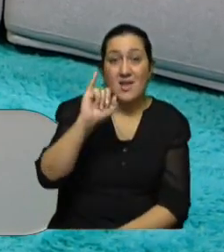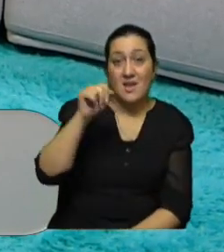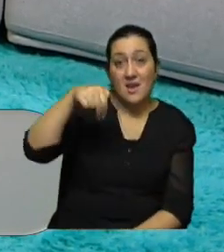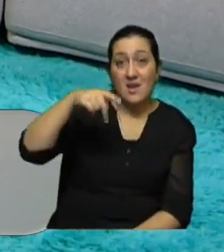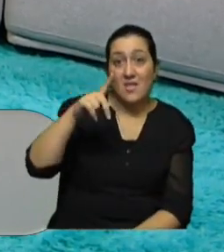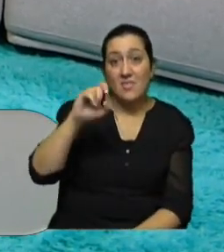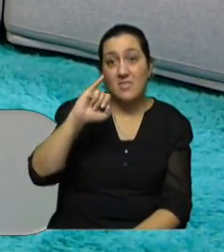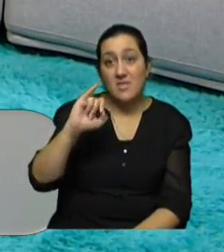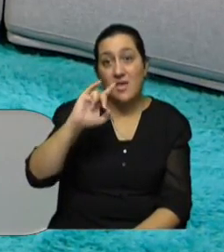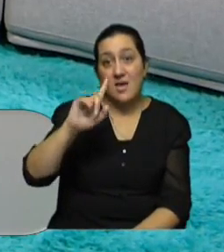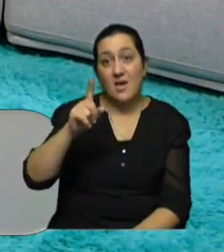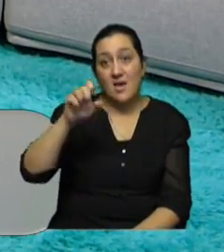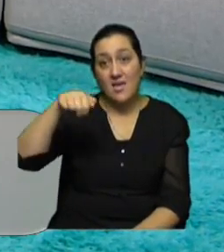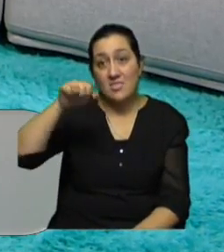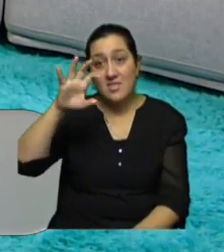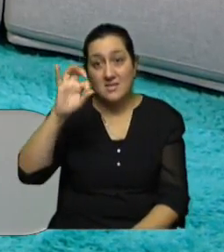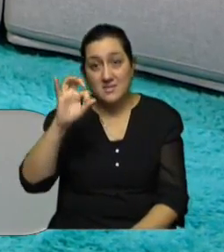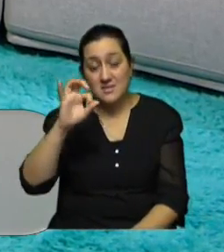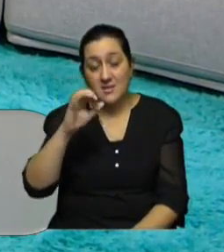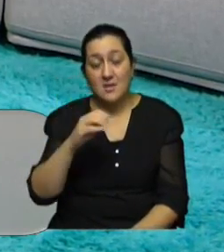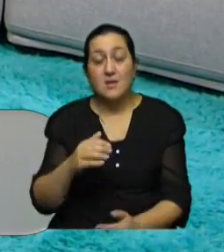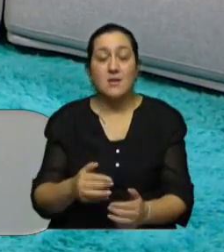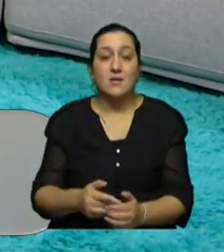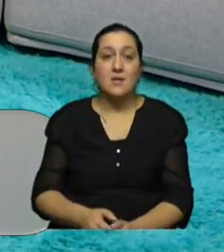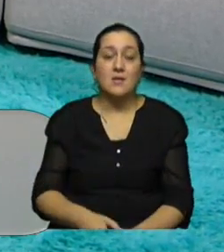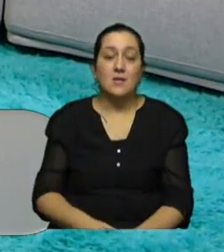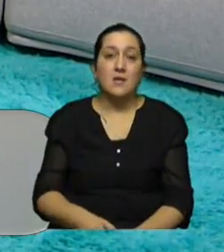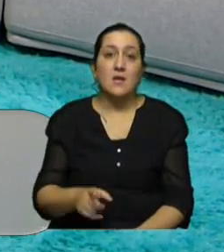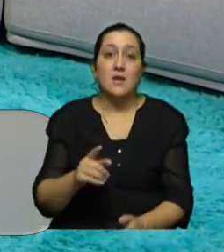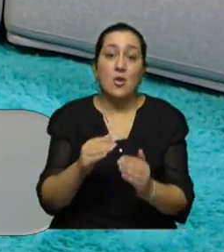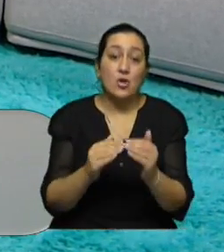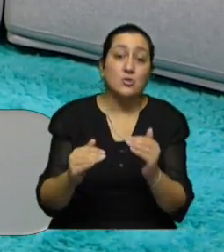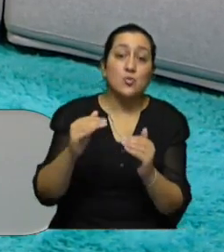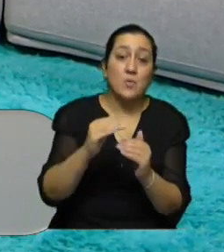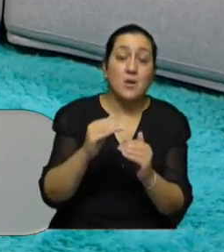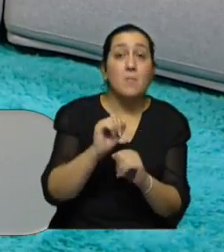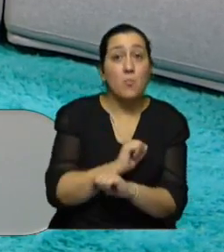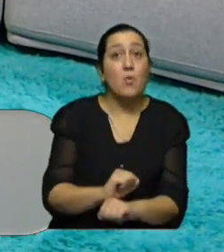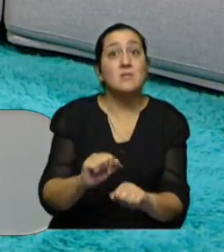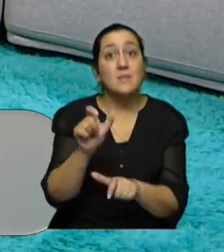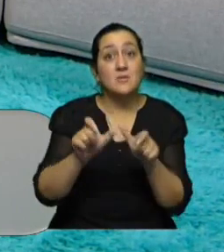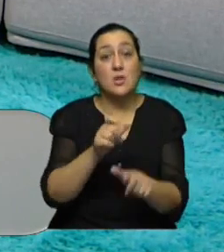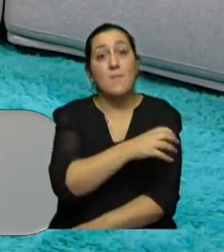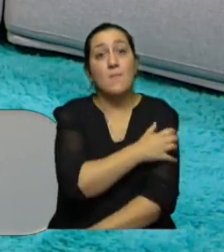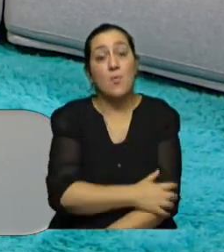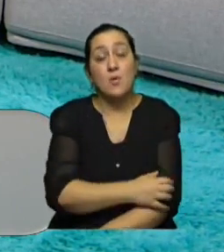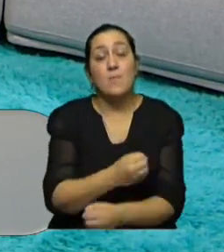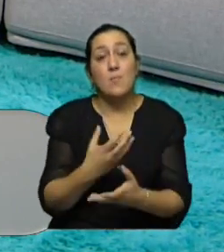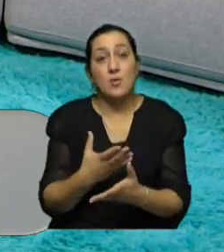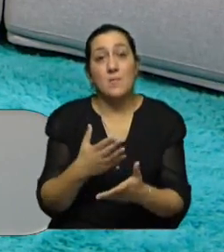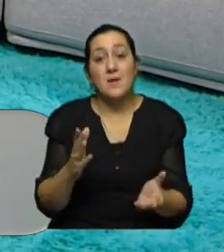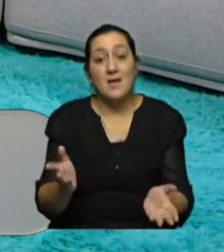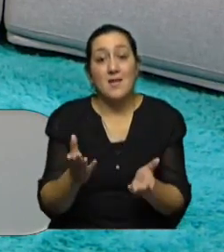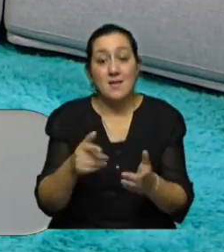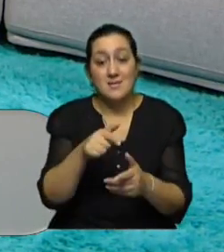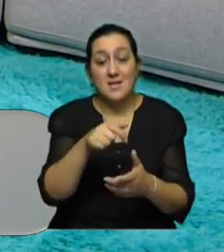pobres extremos, y quienes la superan, bueno, no son indigentes, pero pueden ser personas pobres, porque para la elaboración de la